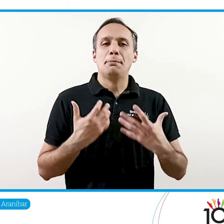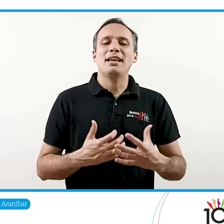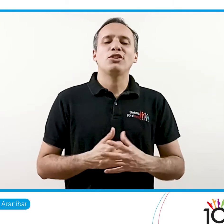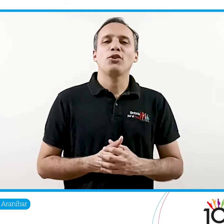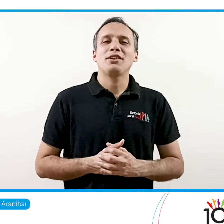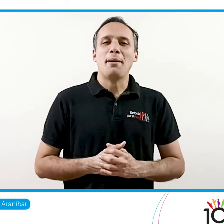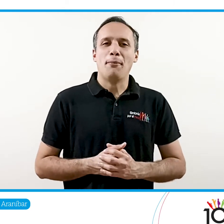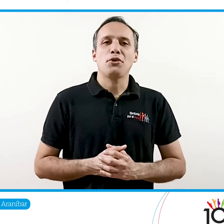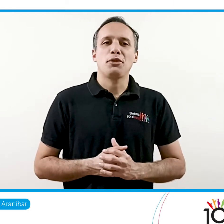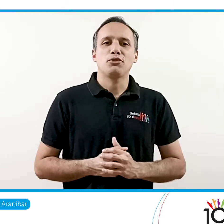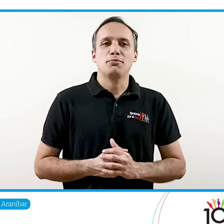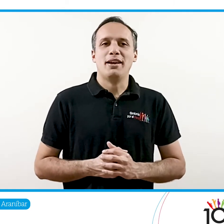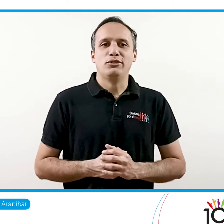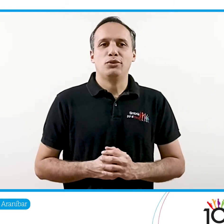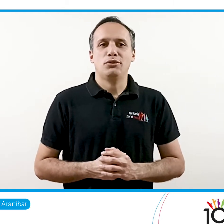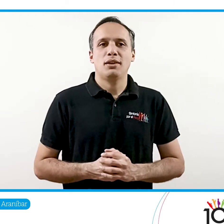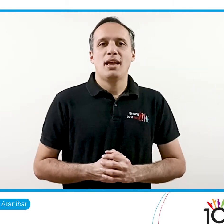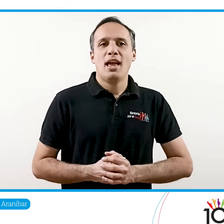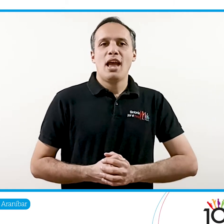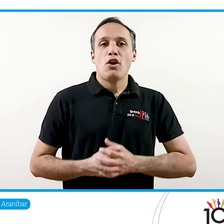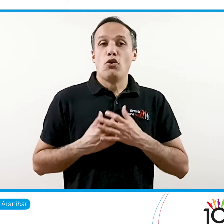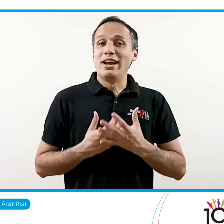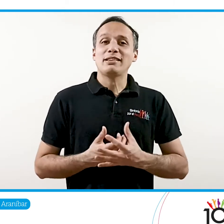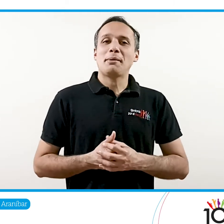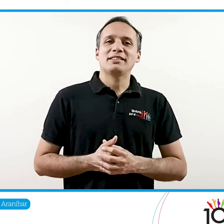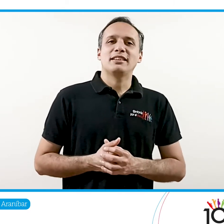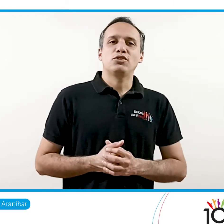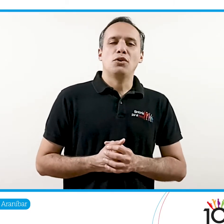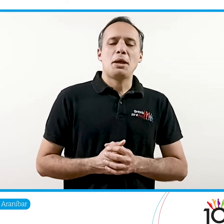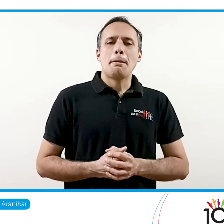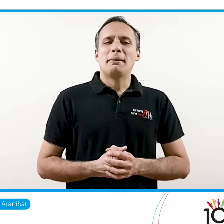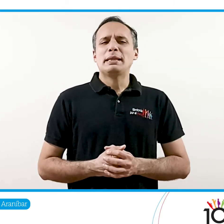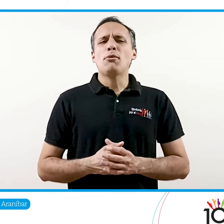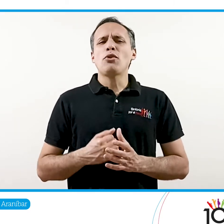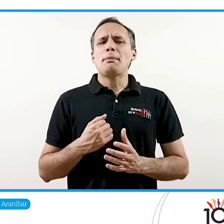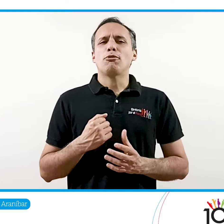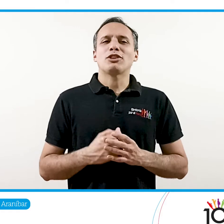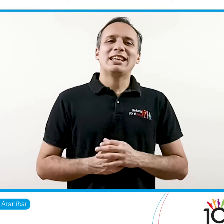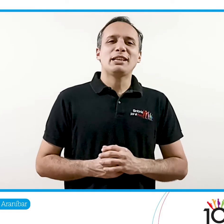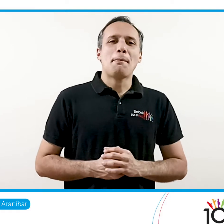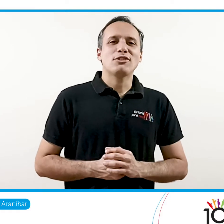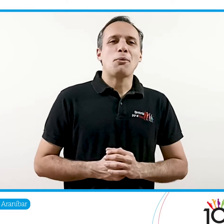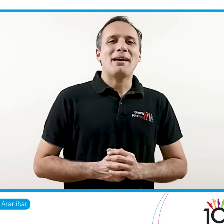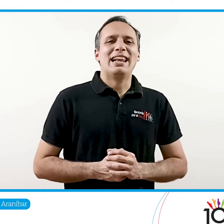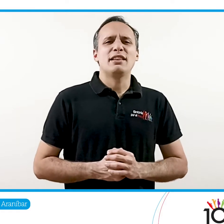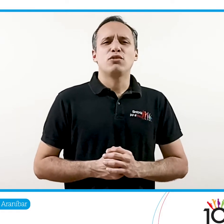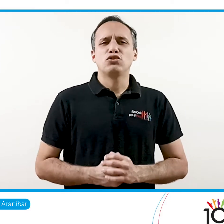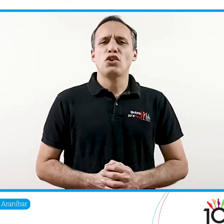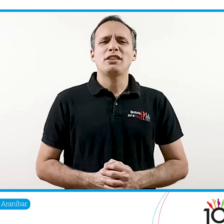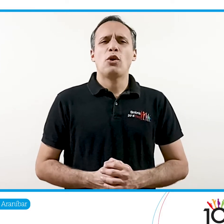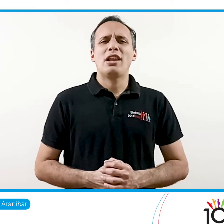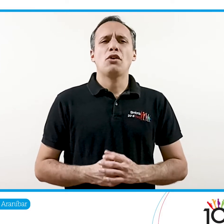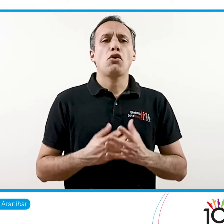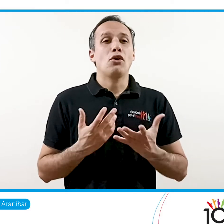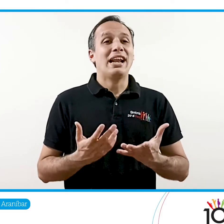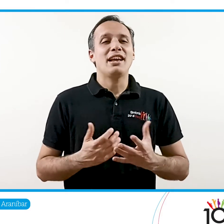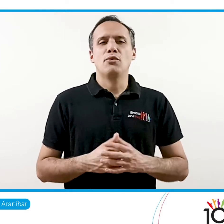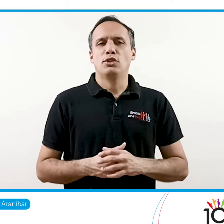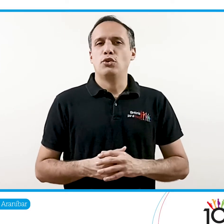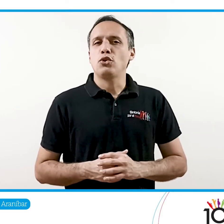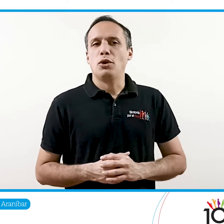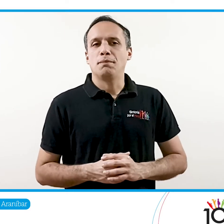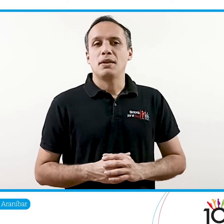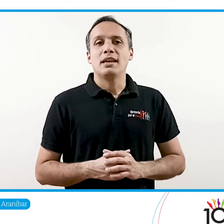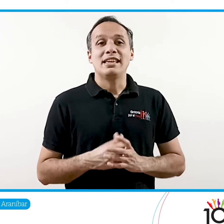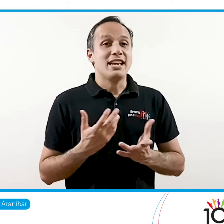el seguimiento y apoyo de sus maestros. Con esta presentación brindamos un importante espacio para la difusión de los elencos corales en